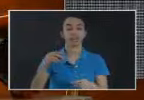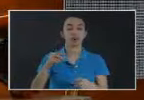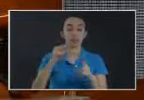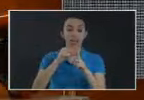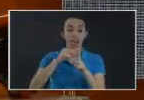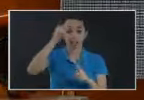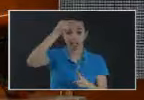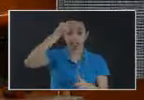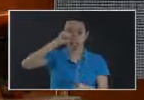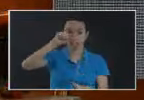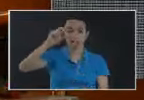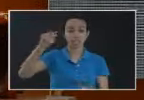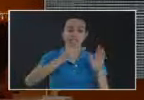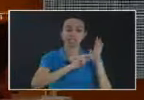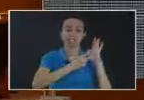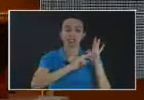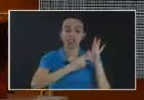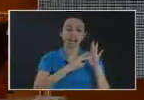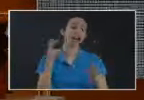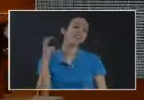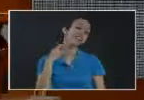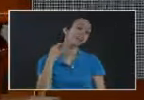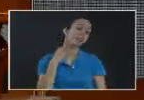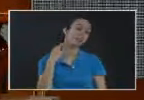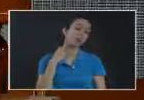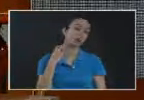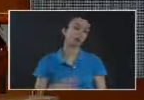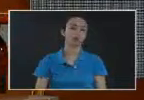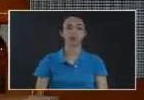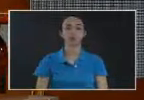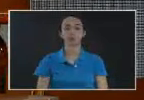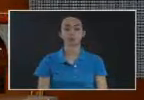que significa envenenamiento.